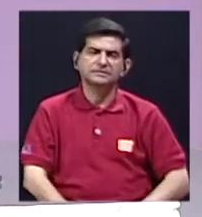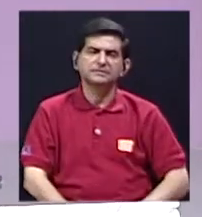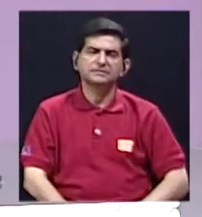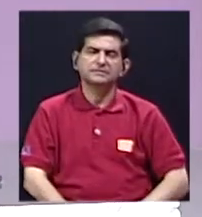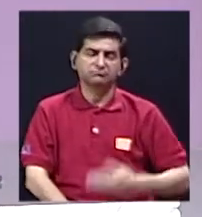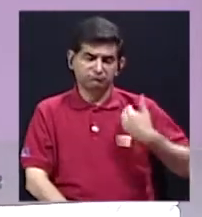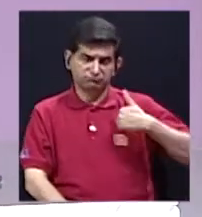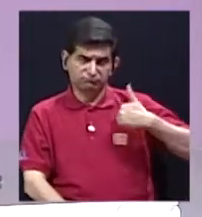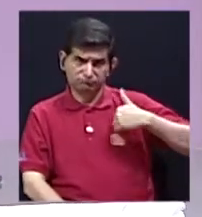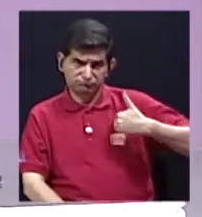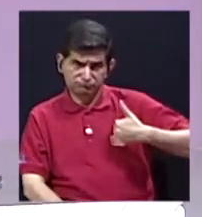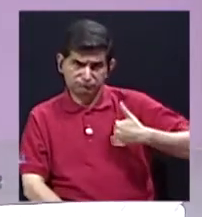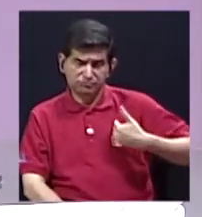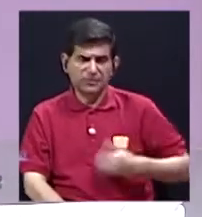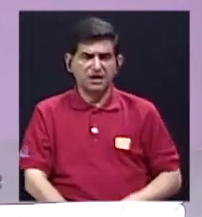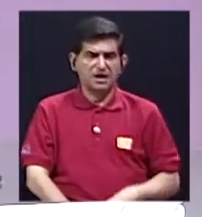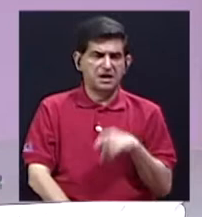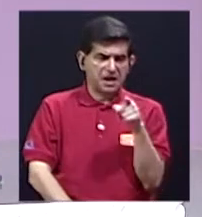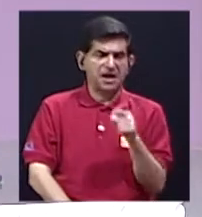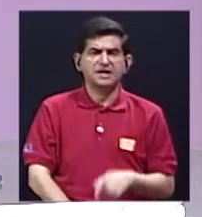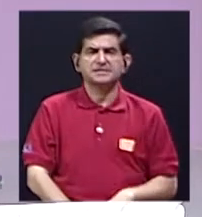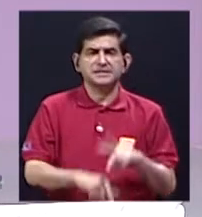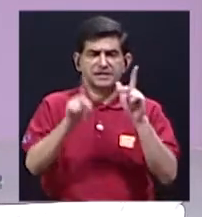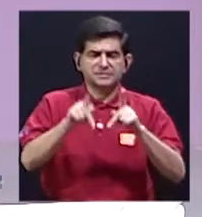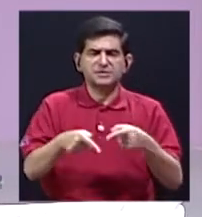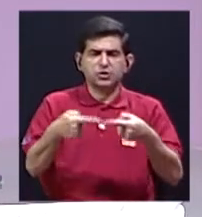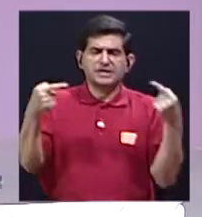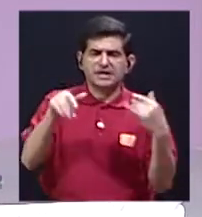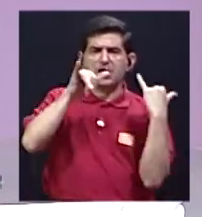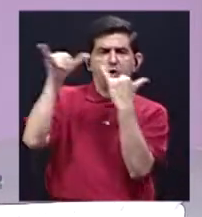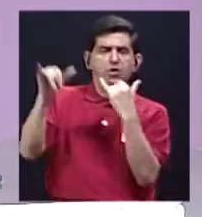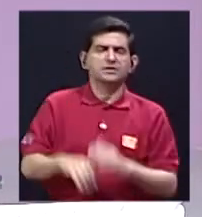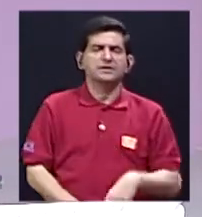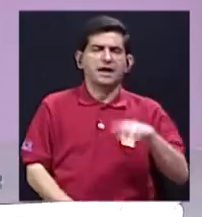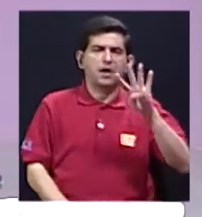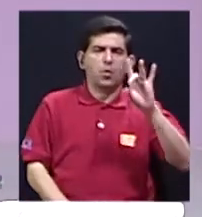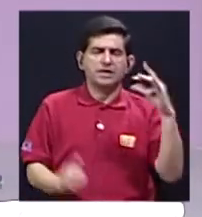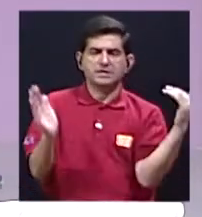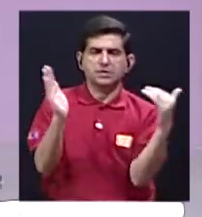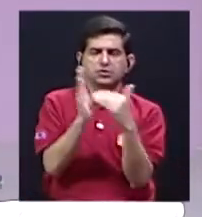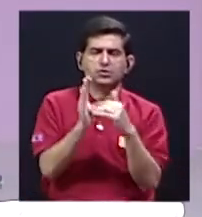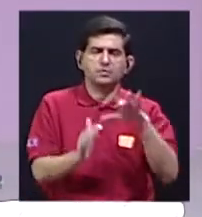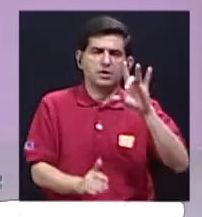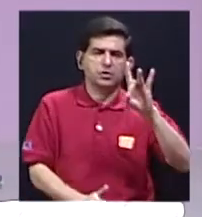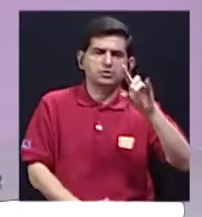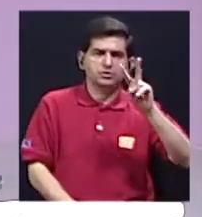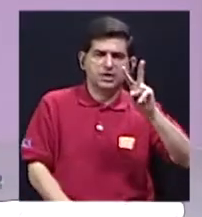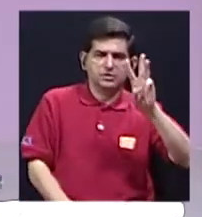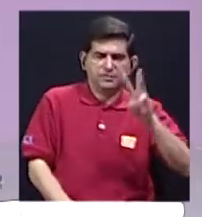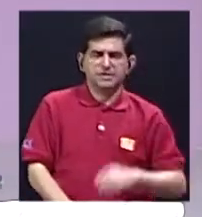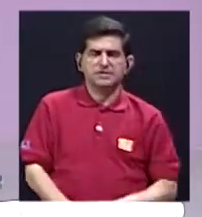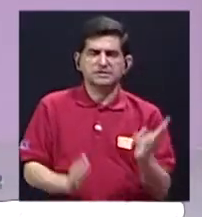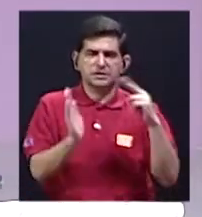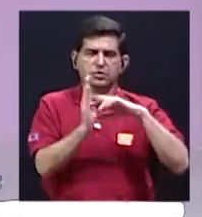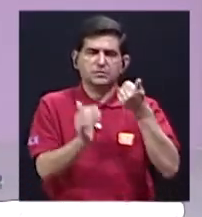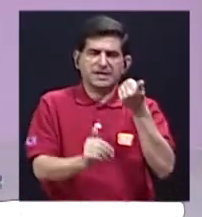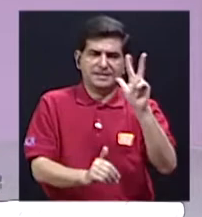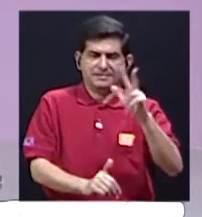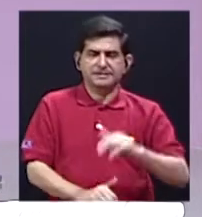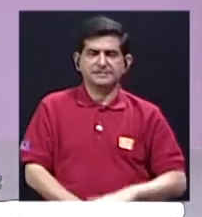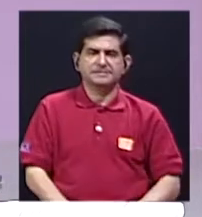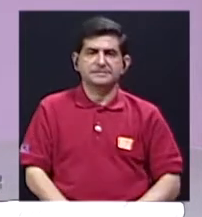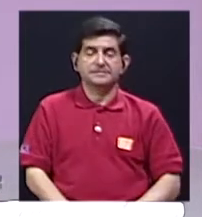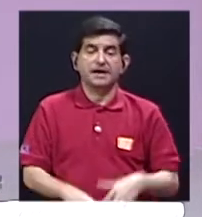los hombres suelen ser los demandados 48 mil 826 en el 2013